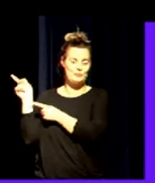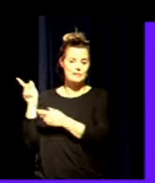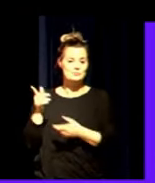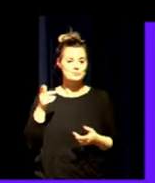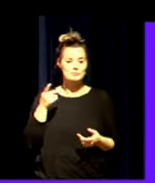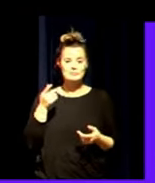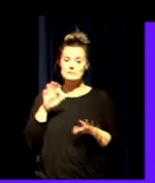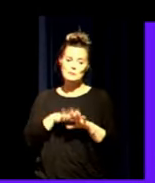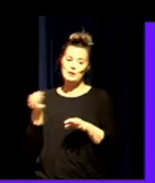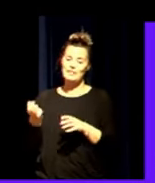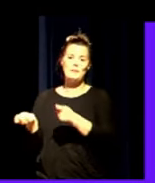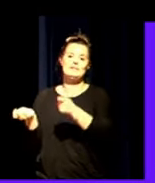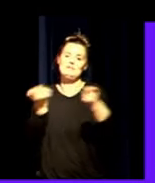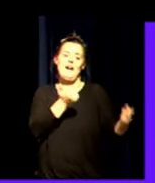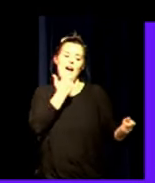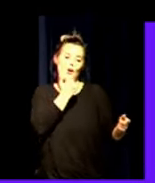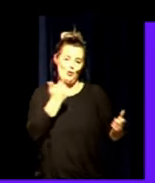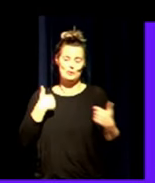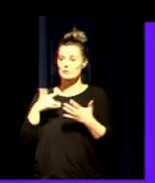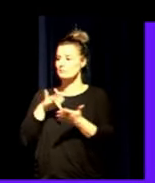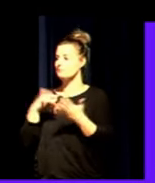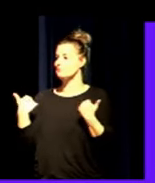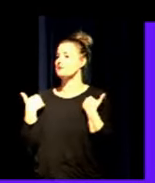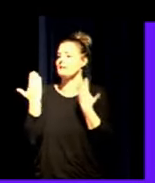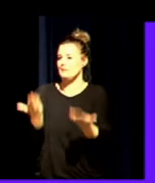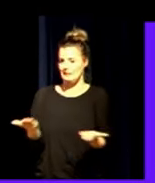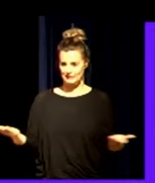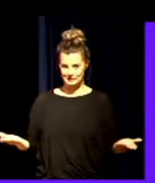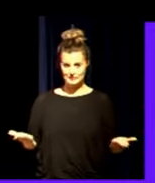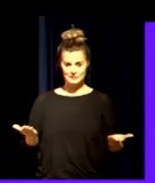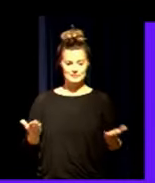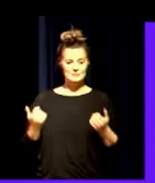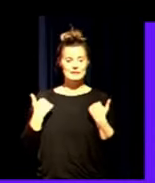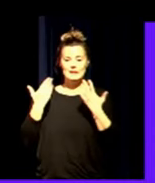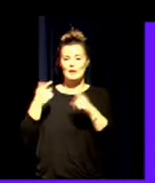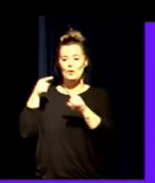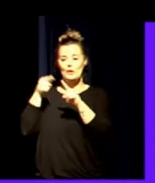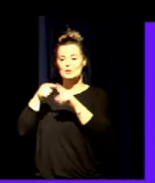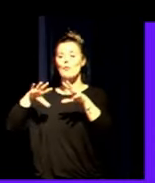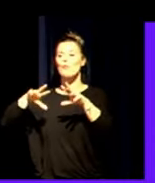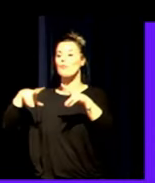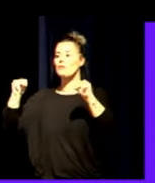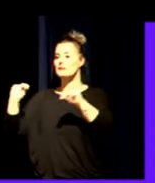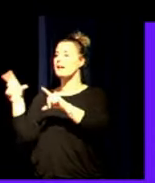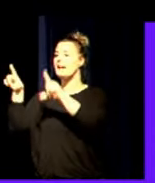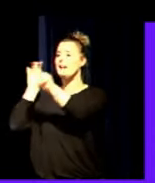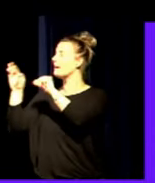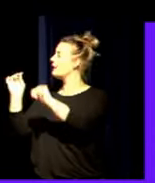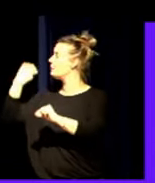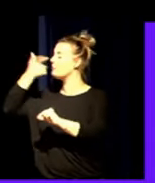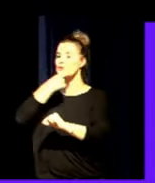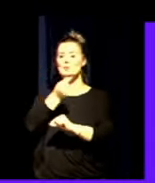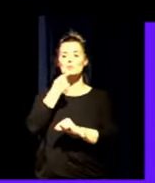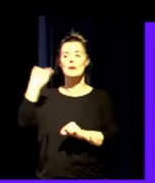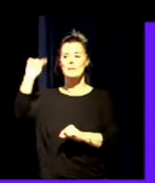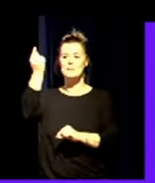os tenéis que llevar algo de aquí. Yo os he traído unos presentes para que os llevéis de aquí, que elijáis aquel que más os gusta. El primero